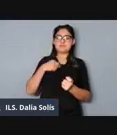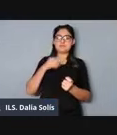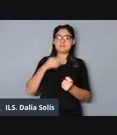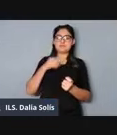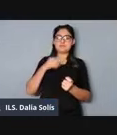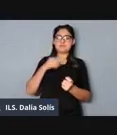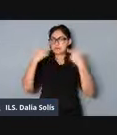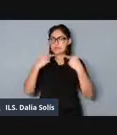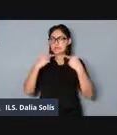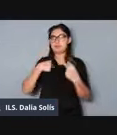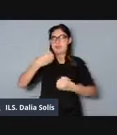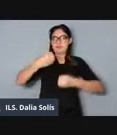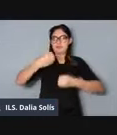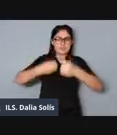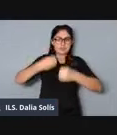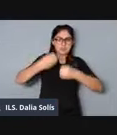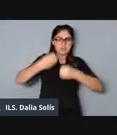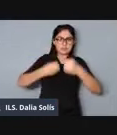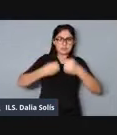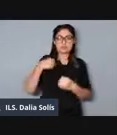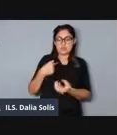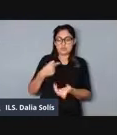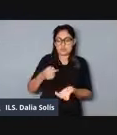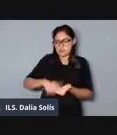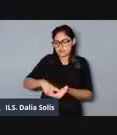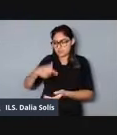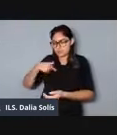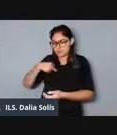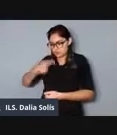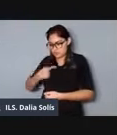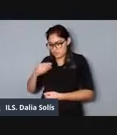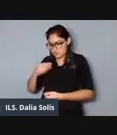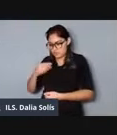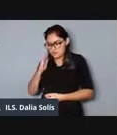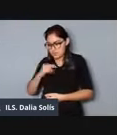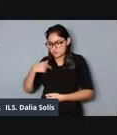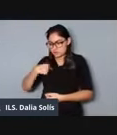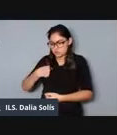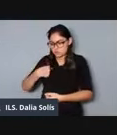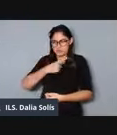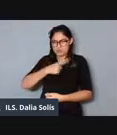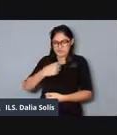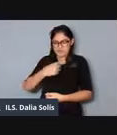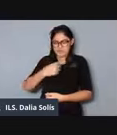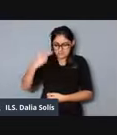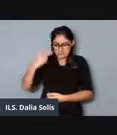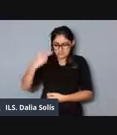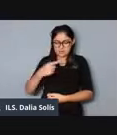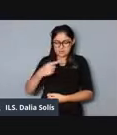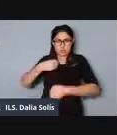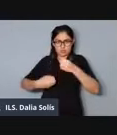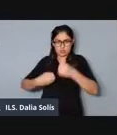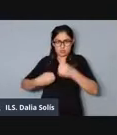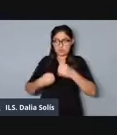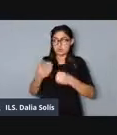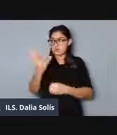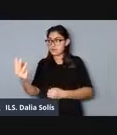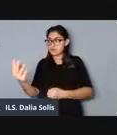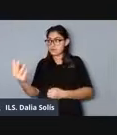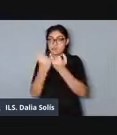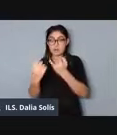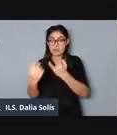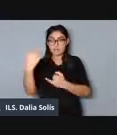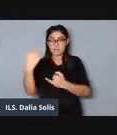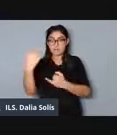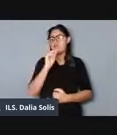¿verdad? Hay una preocupación constante, no se sabe de qué, ¿no? Entonces, ¿se preocupa uno de